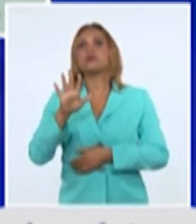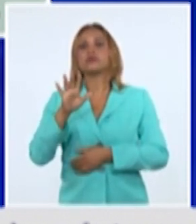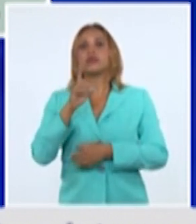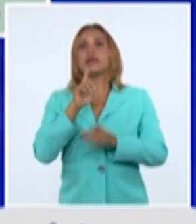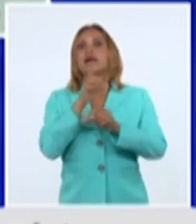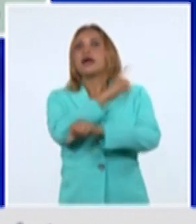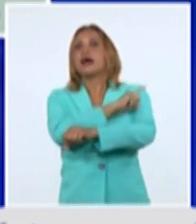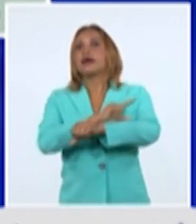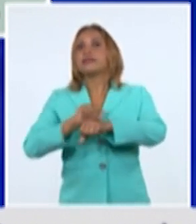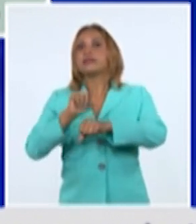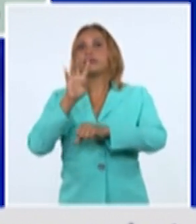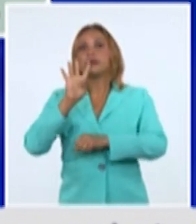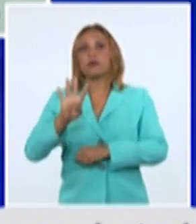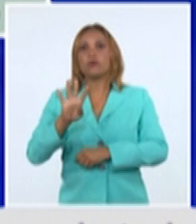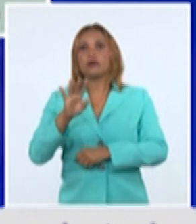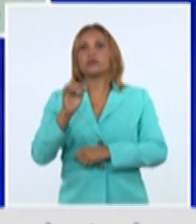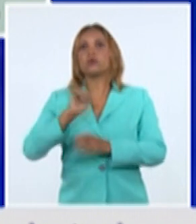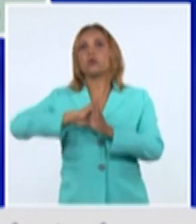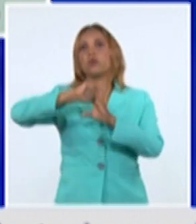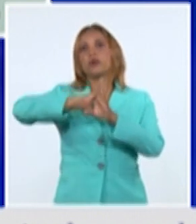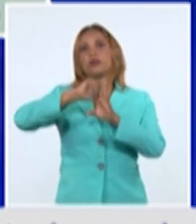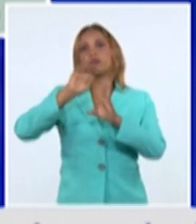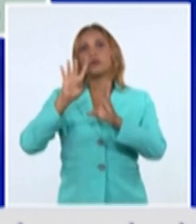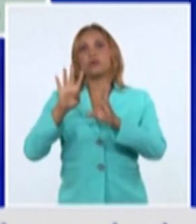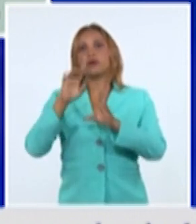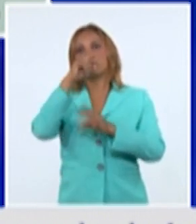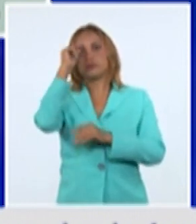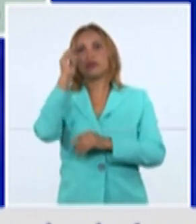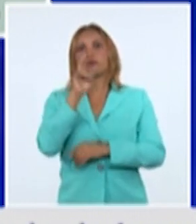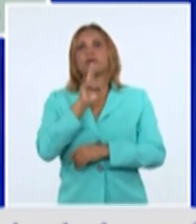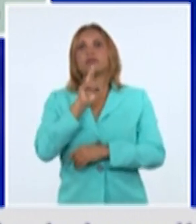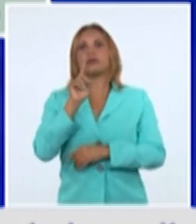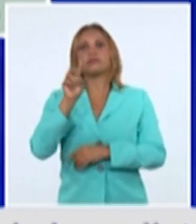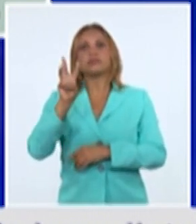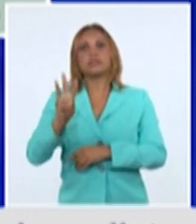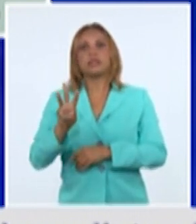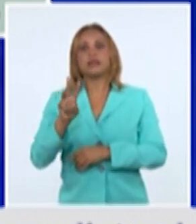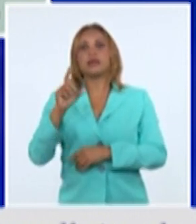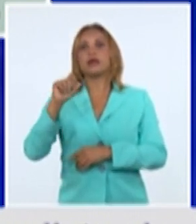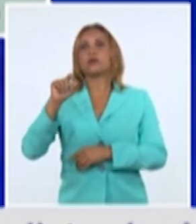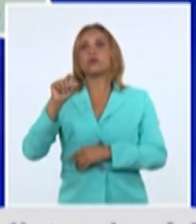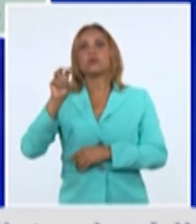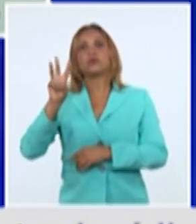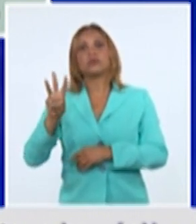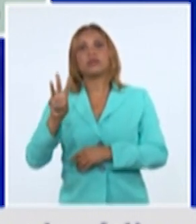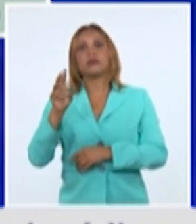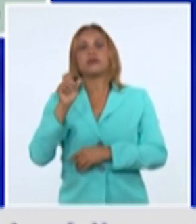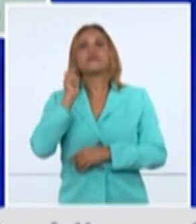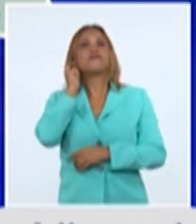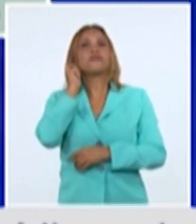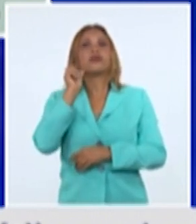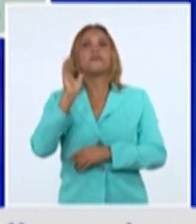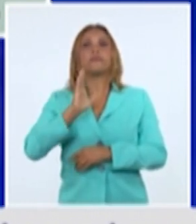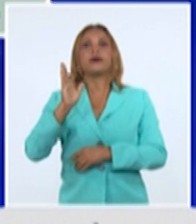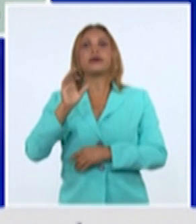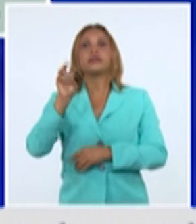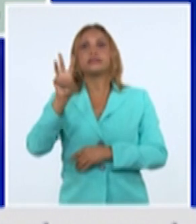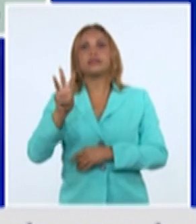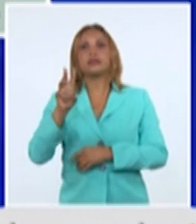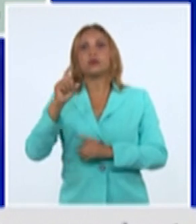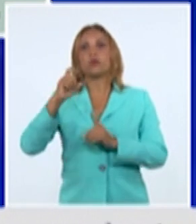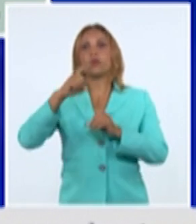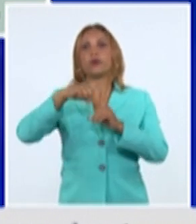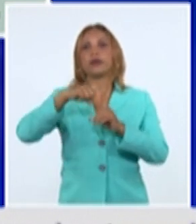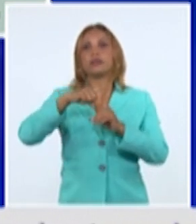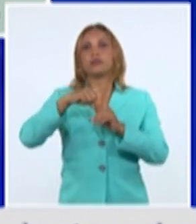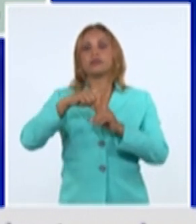Tánamo 3, al igual que Cacocún y Franpaís. Cueto solo reporta un enfermo de COVID-19, al igual que los municipios